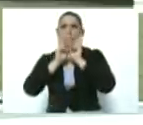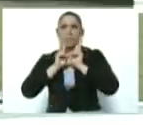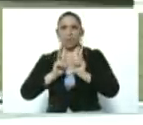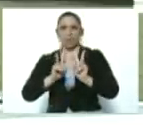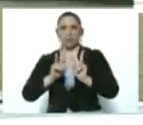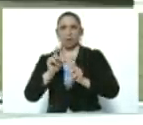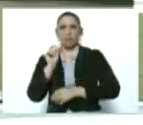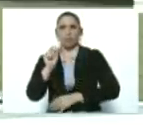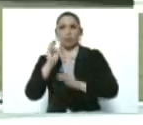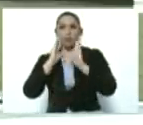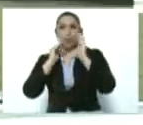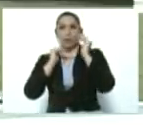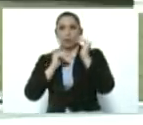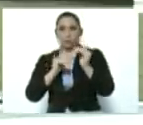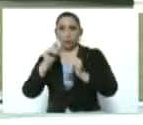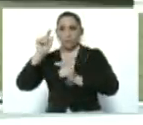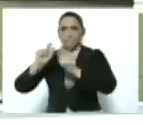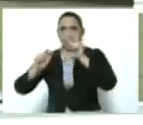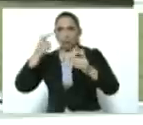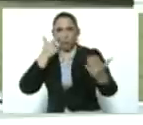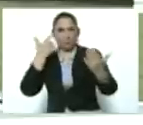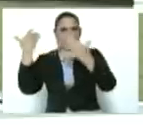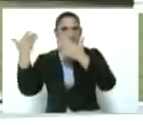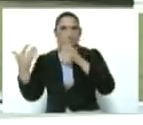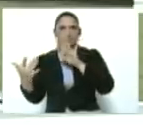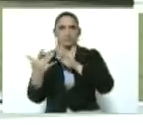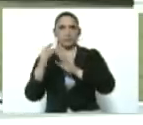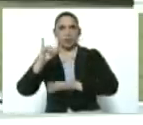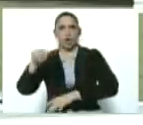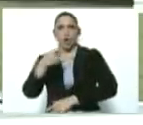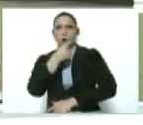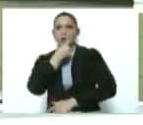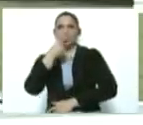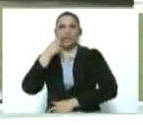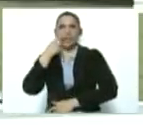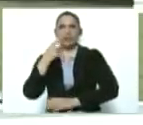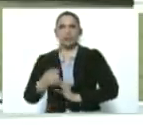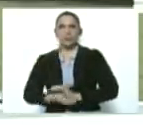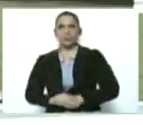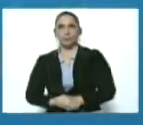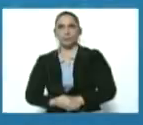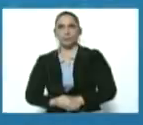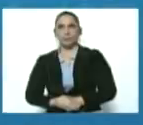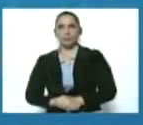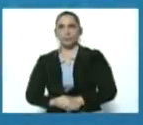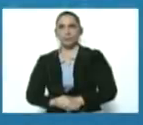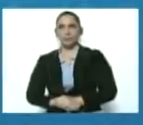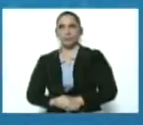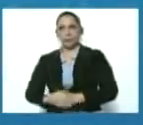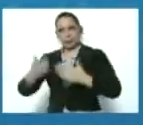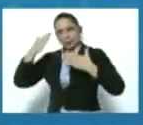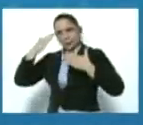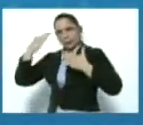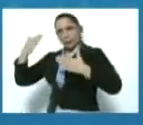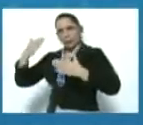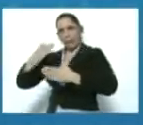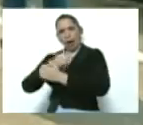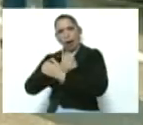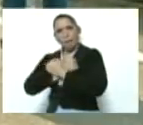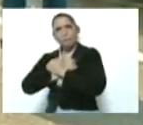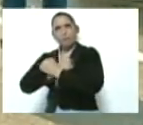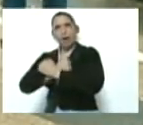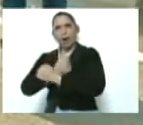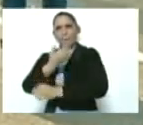punto de atención al ciudadano adelante jose alejandro te damos un fraterno abrazo presidente